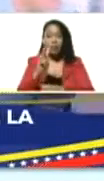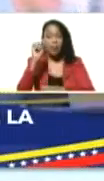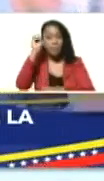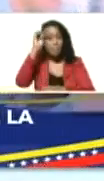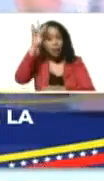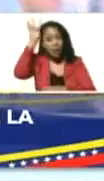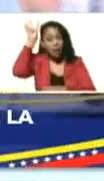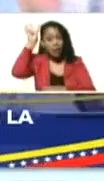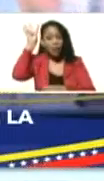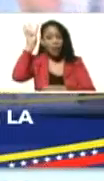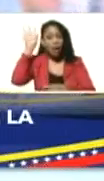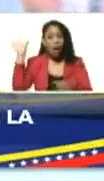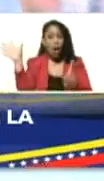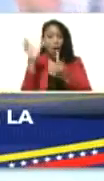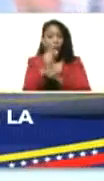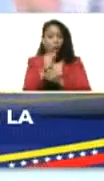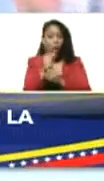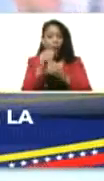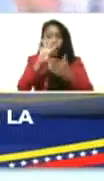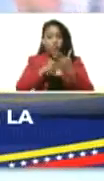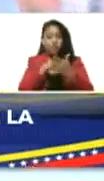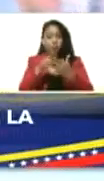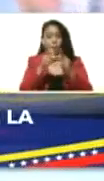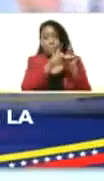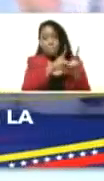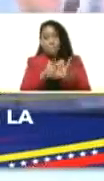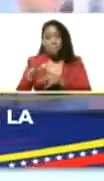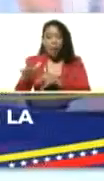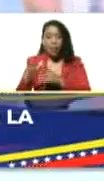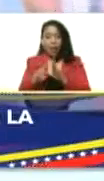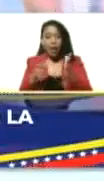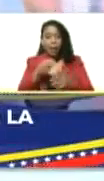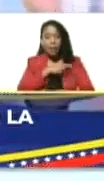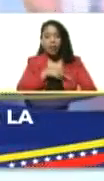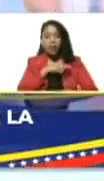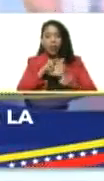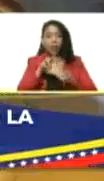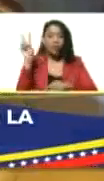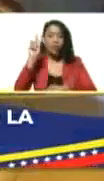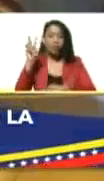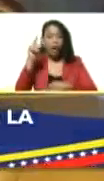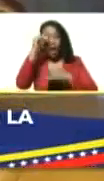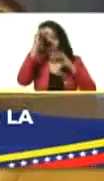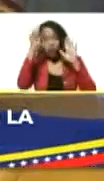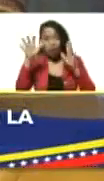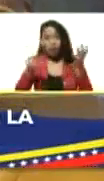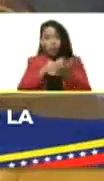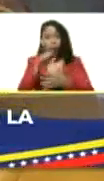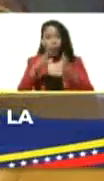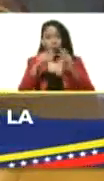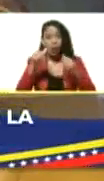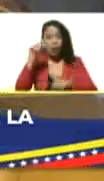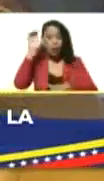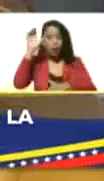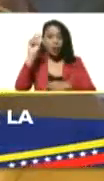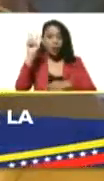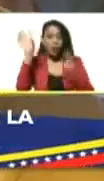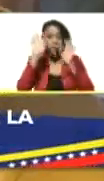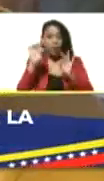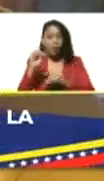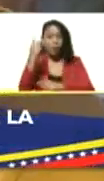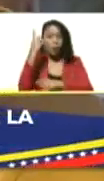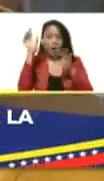ha logrado concatenar un plan de acción de la gran misión Vivienda Venezuela para atender estas tragedias en todo el país. En dos fases. Una